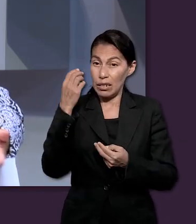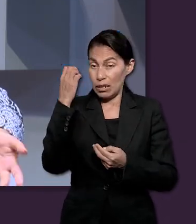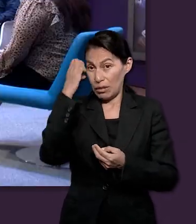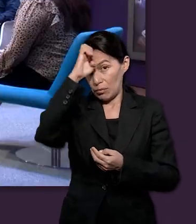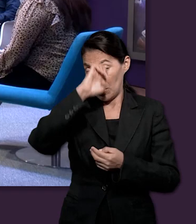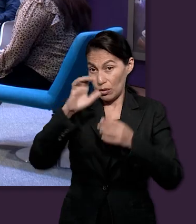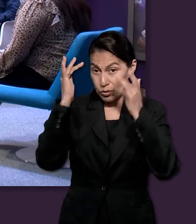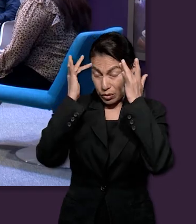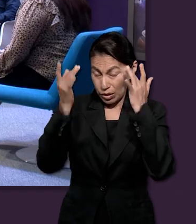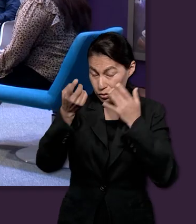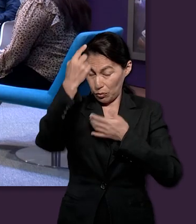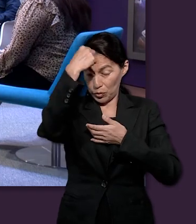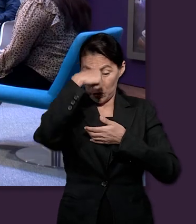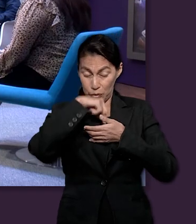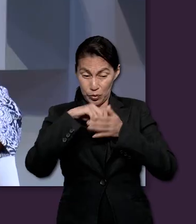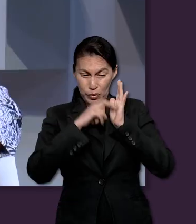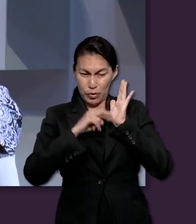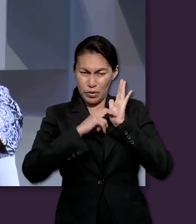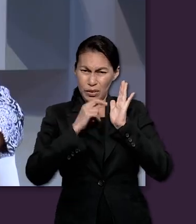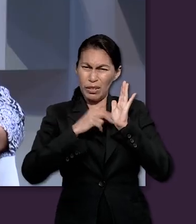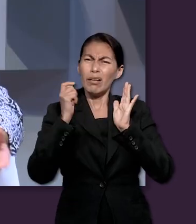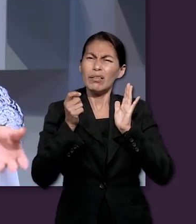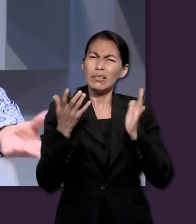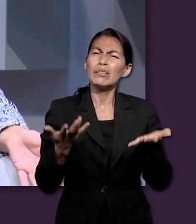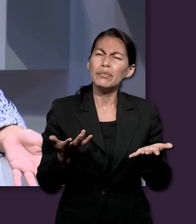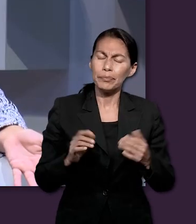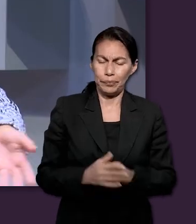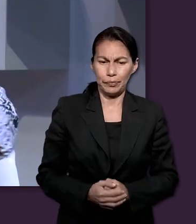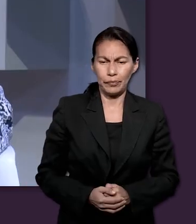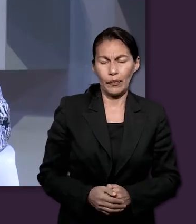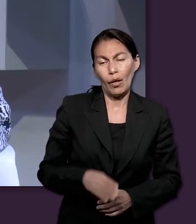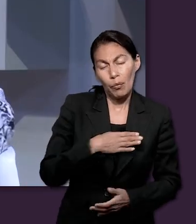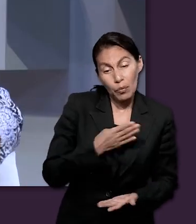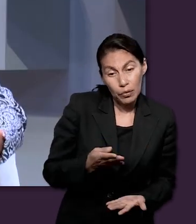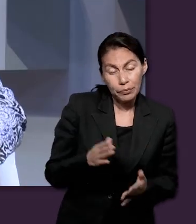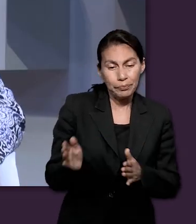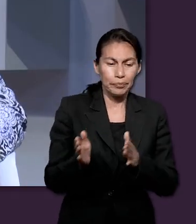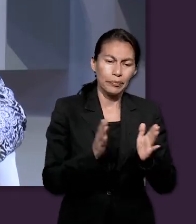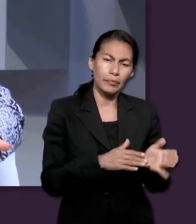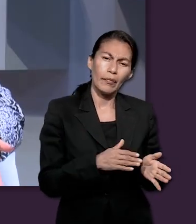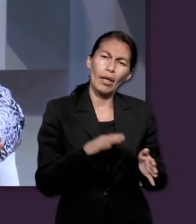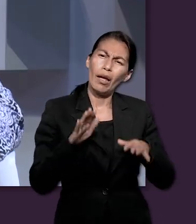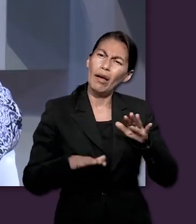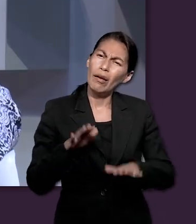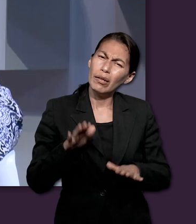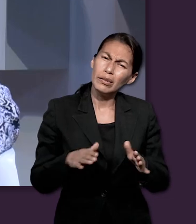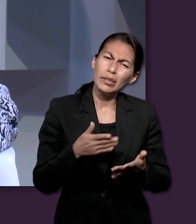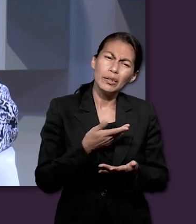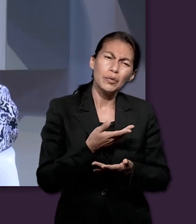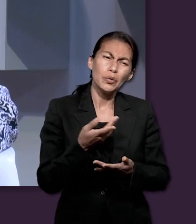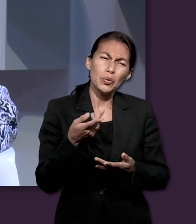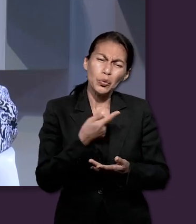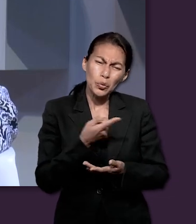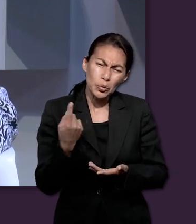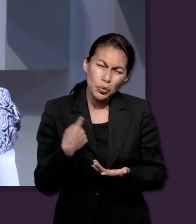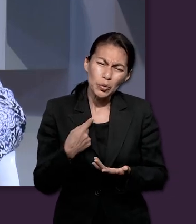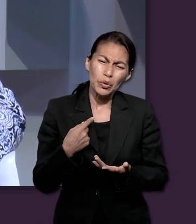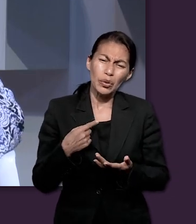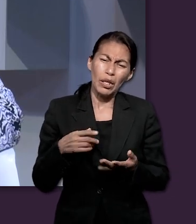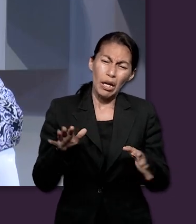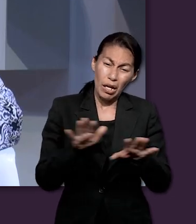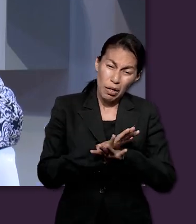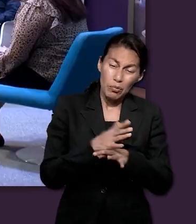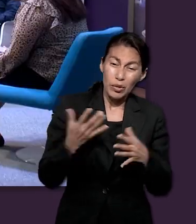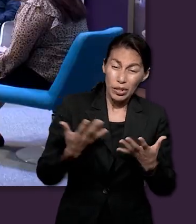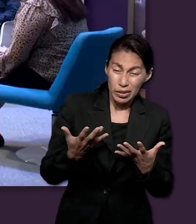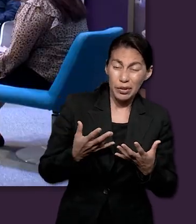mejor necesitamos al Espíritu Santo en nuestras vidas. Pero algunas veces nos hemos topado, no sé si les ha pasado, en el que queremos hacer un